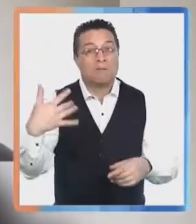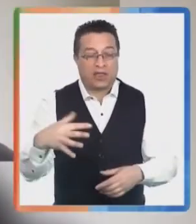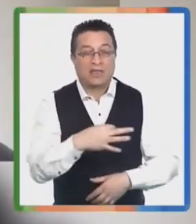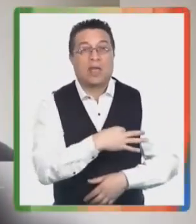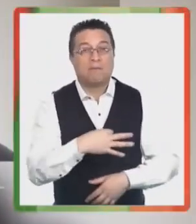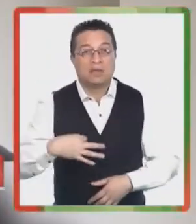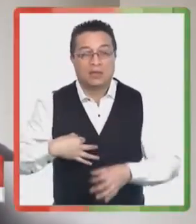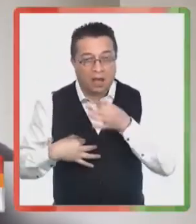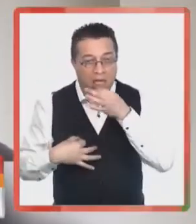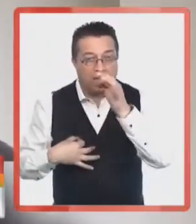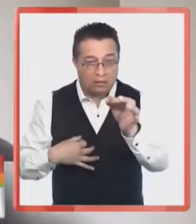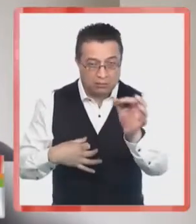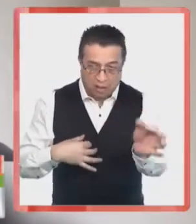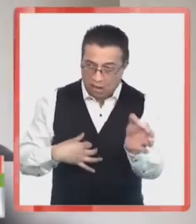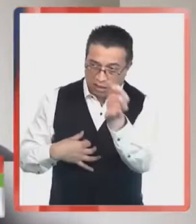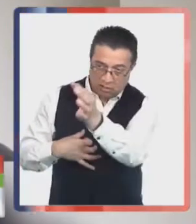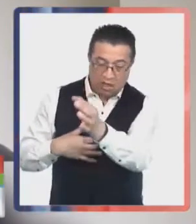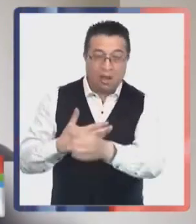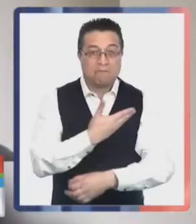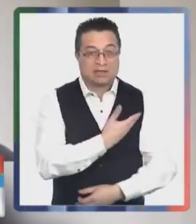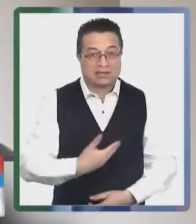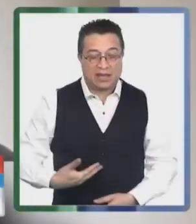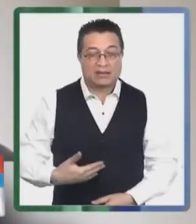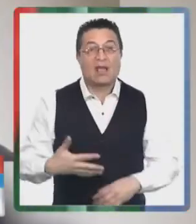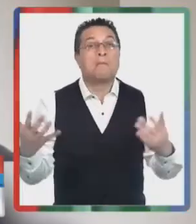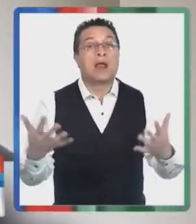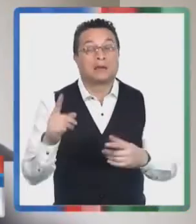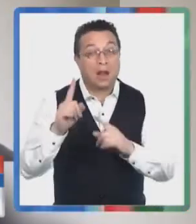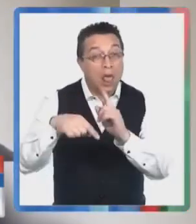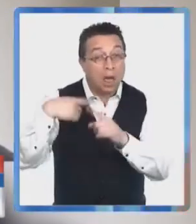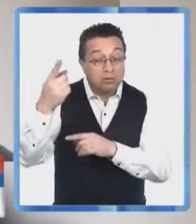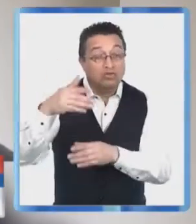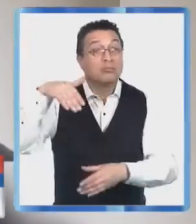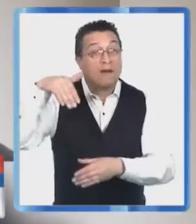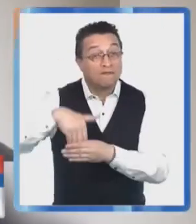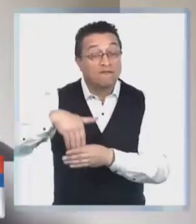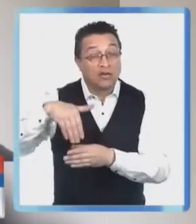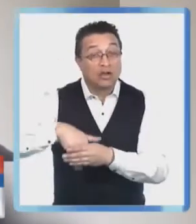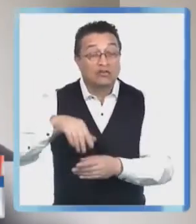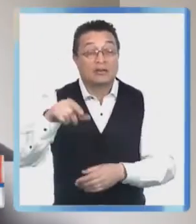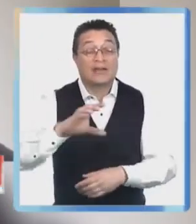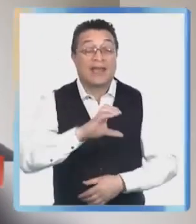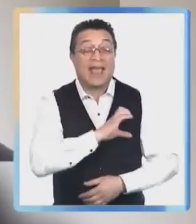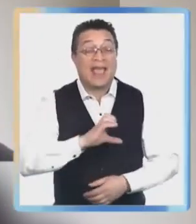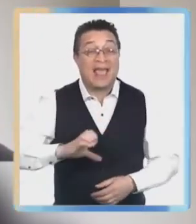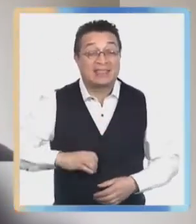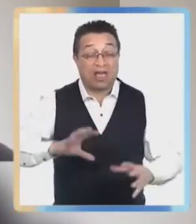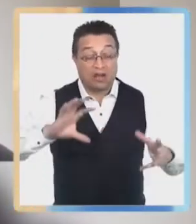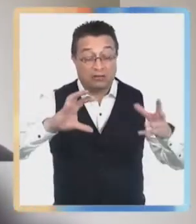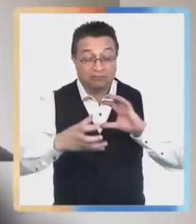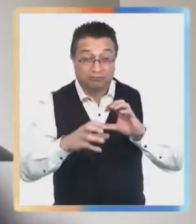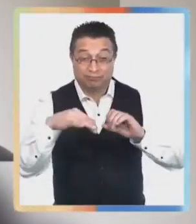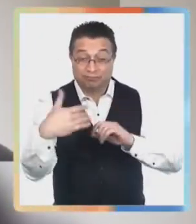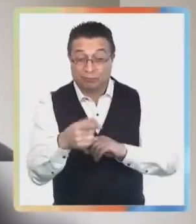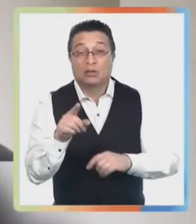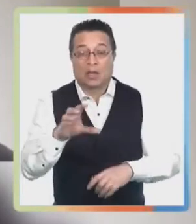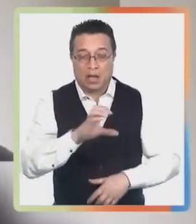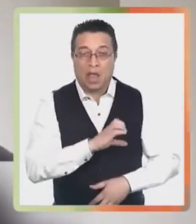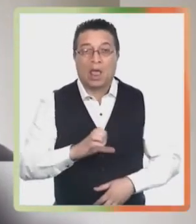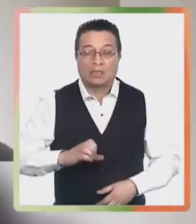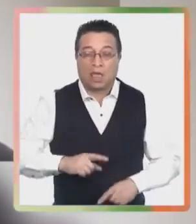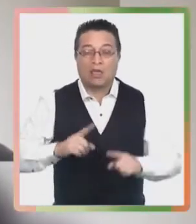ministra lleve este mensaje al presidente de la República, para que así en la próxima votación del estado de excepción, el estado